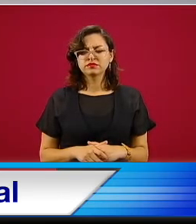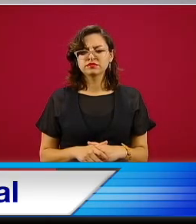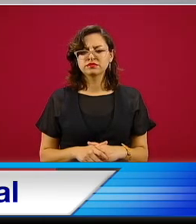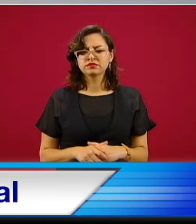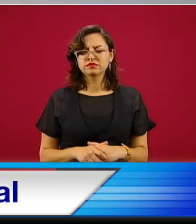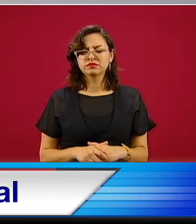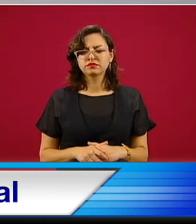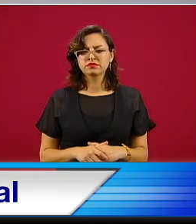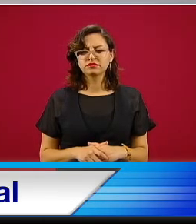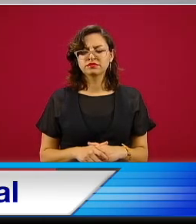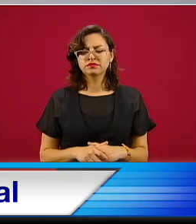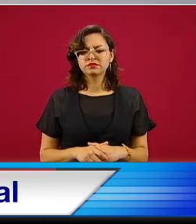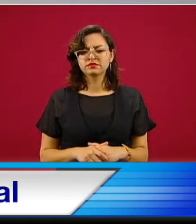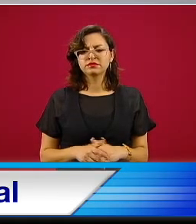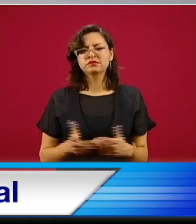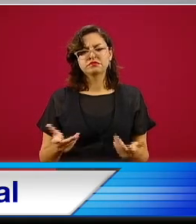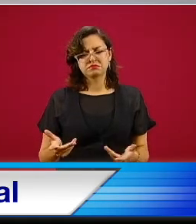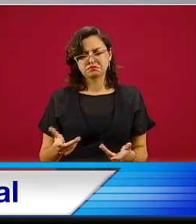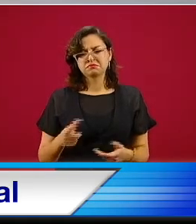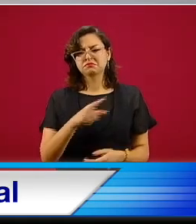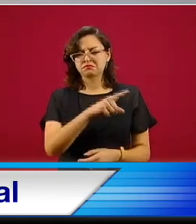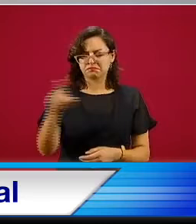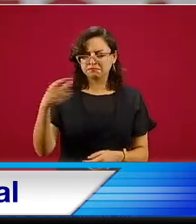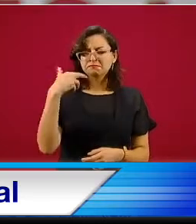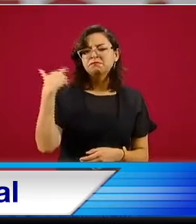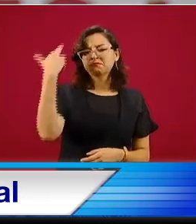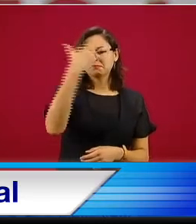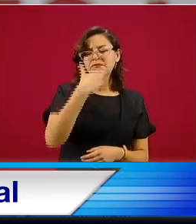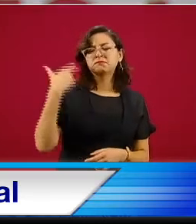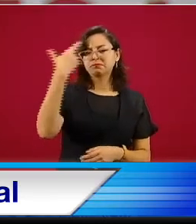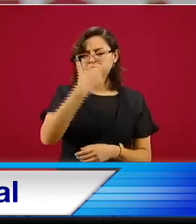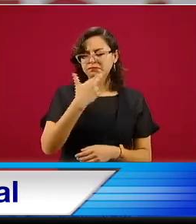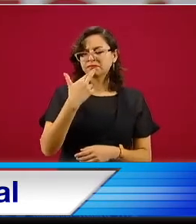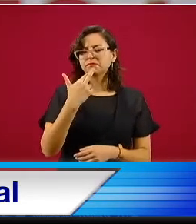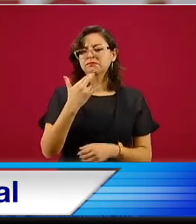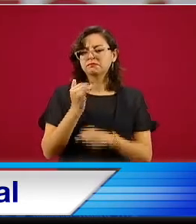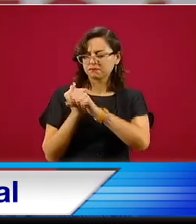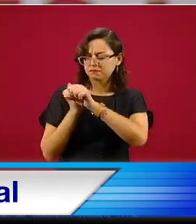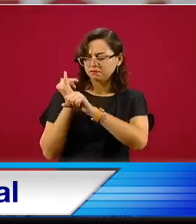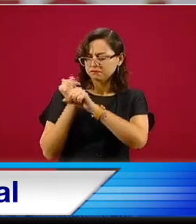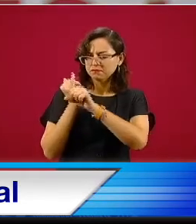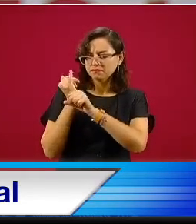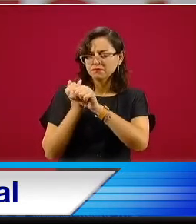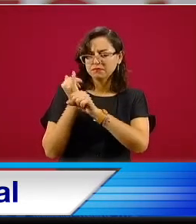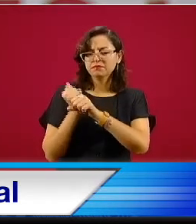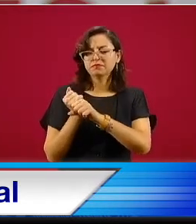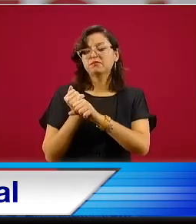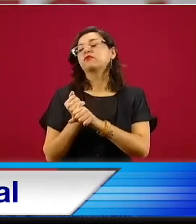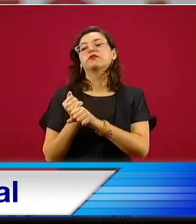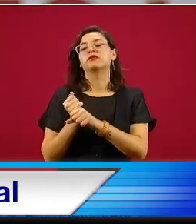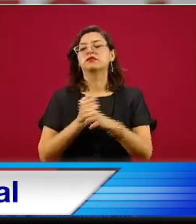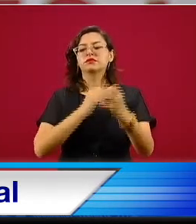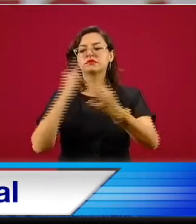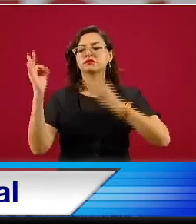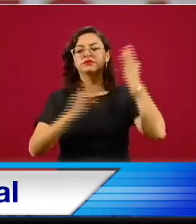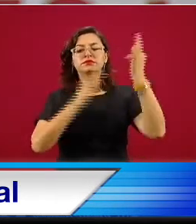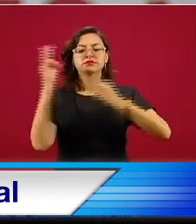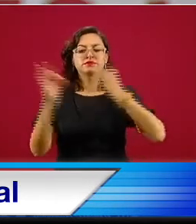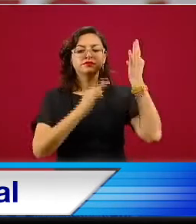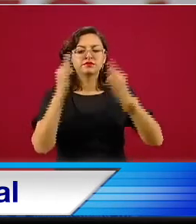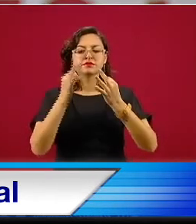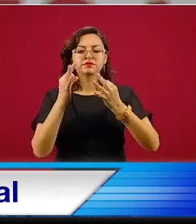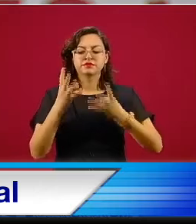empresarios mexicanos que han ofrecido comprar 200 millones y 50 millones de pesos respectivamente en cachitos para la rifa del